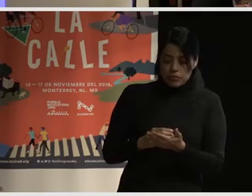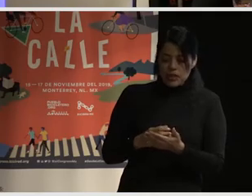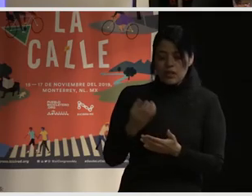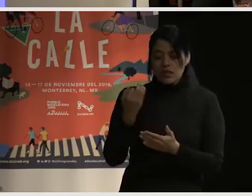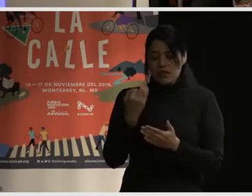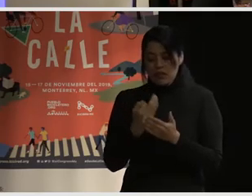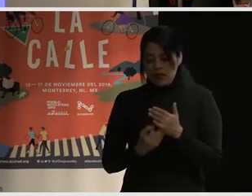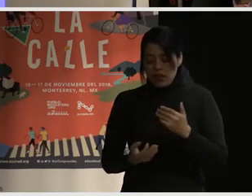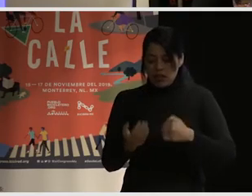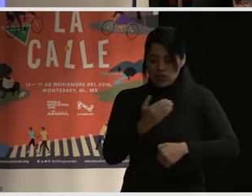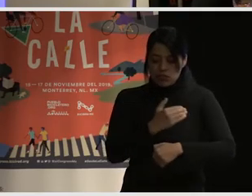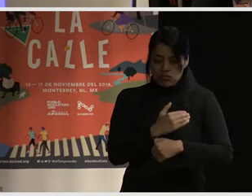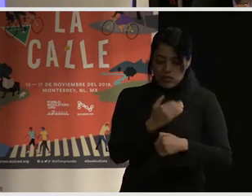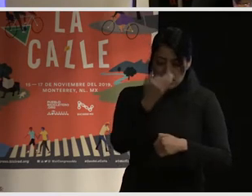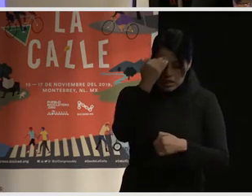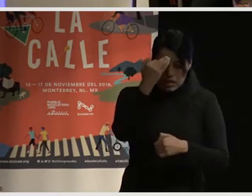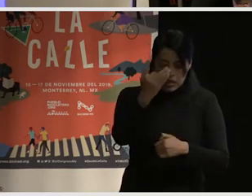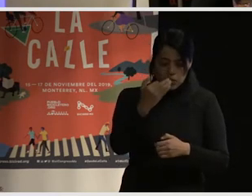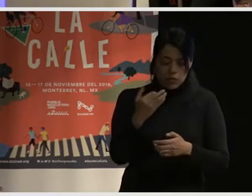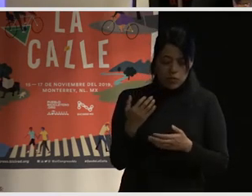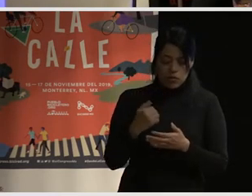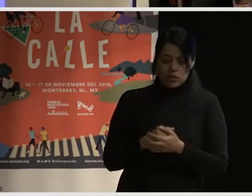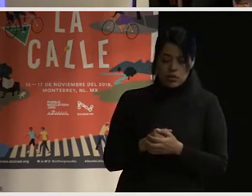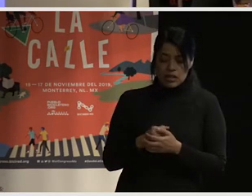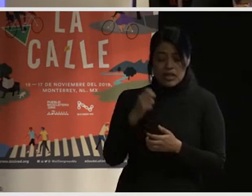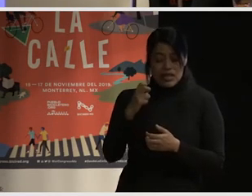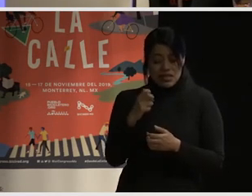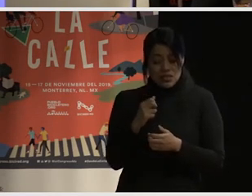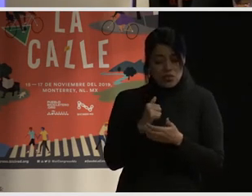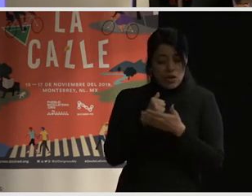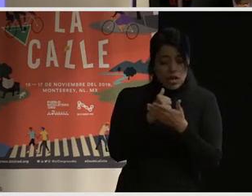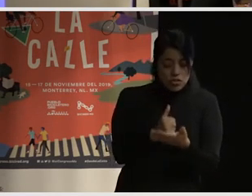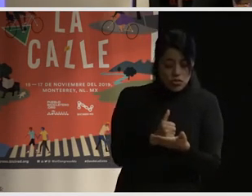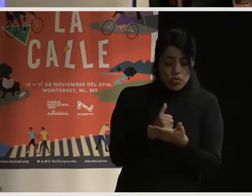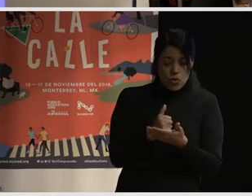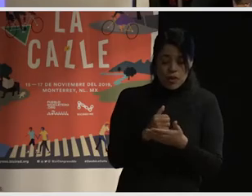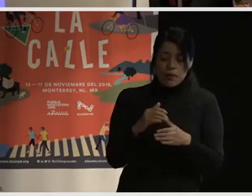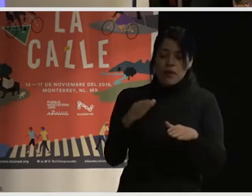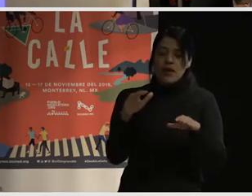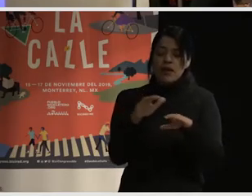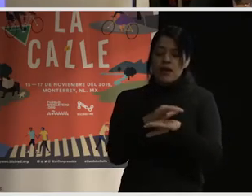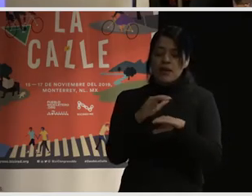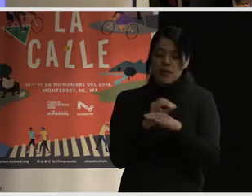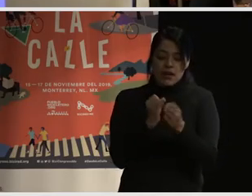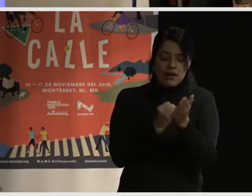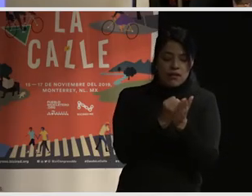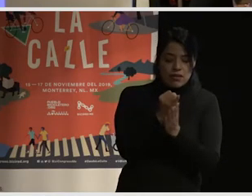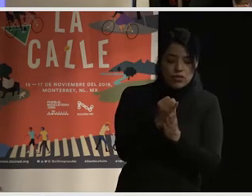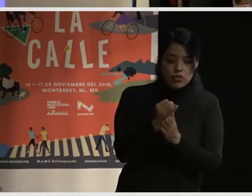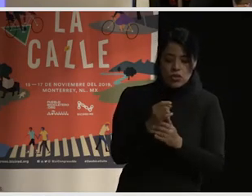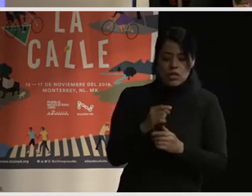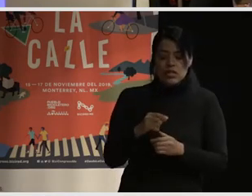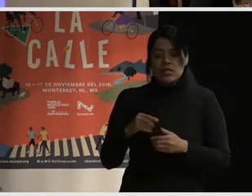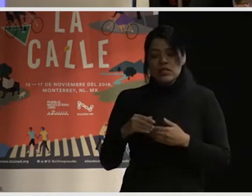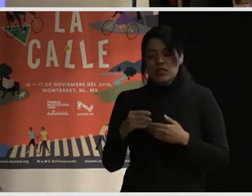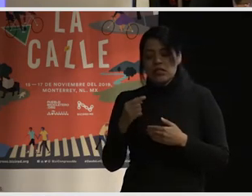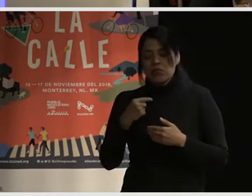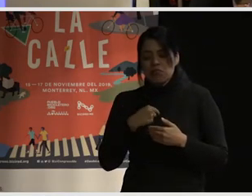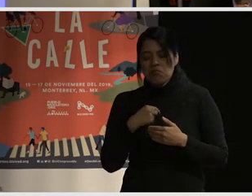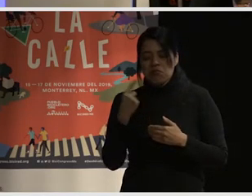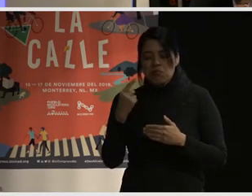un minuto de tiempo eso también ayuda a que cambien su toma de decisión de que sepan qué es invertir mil millones de